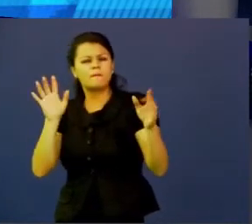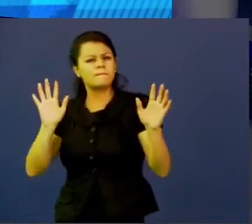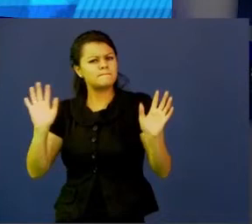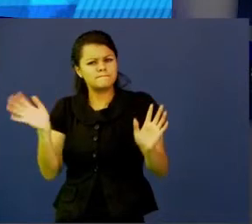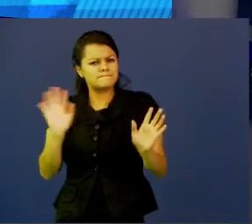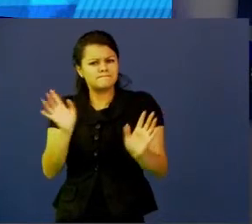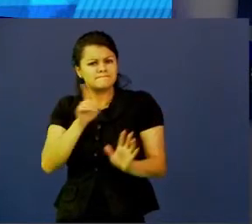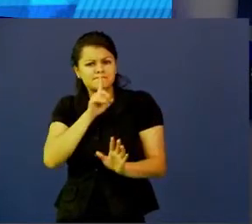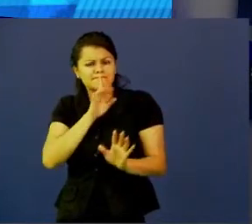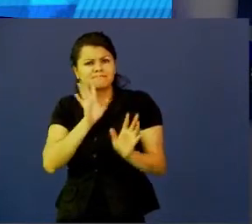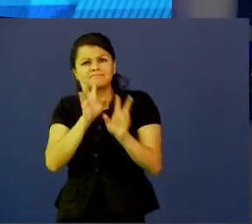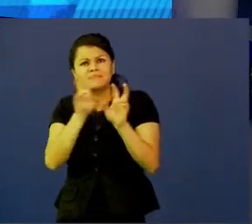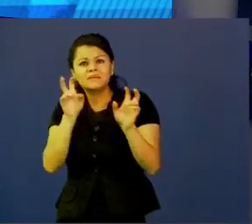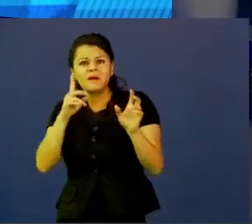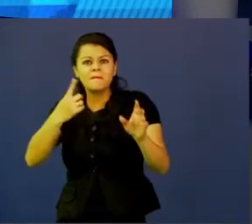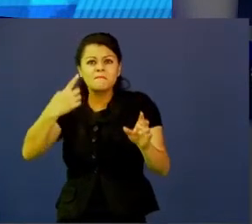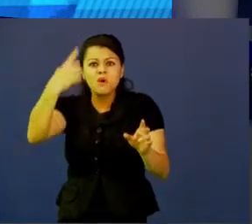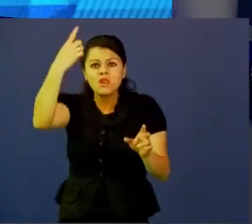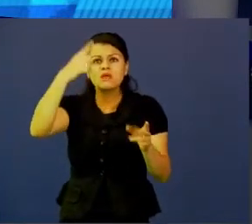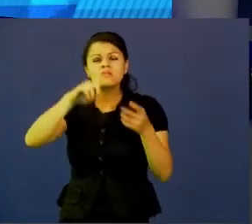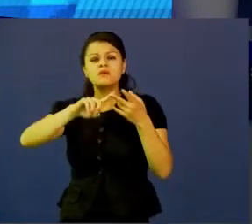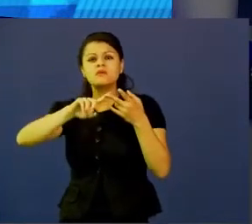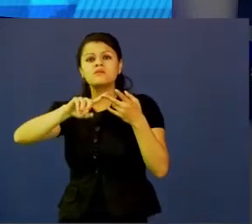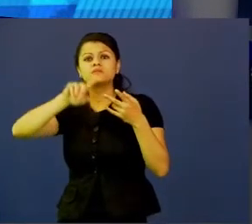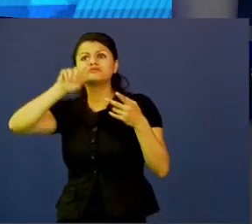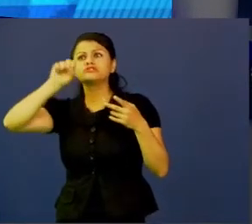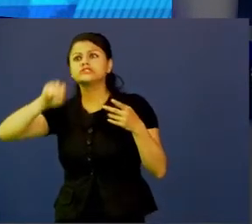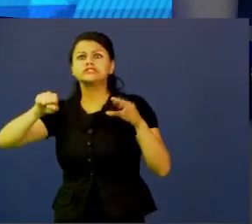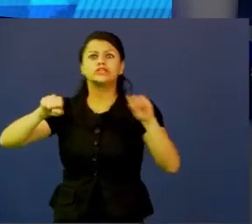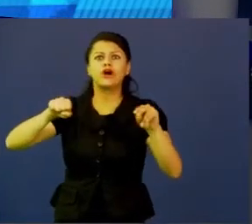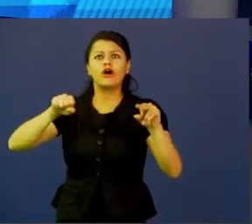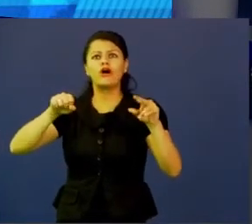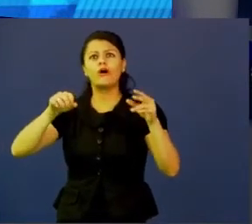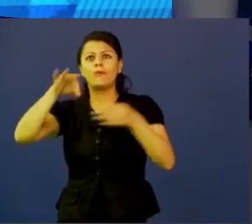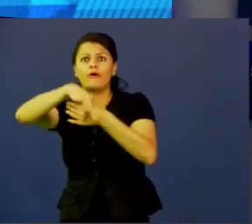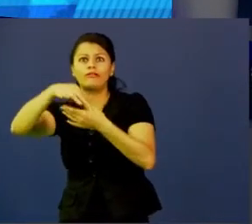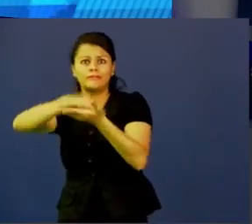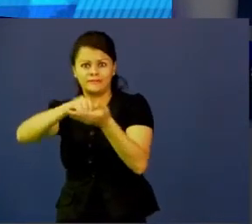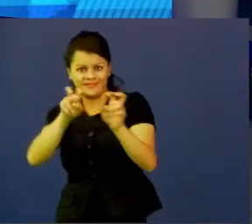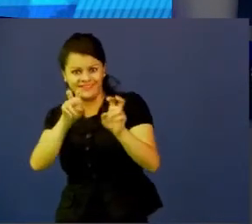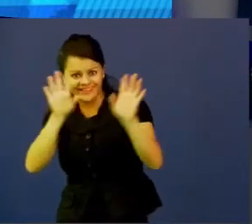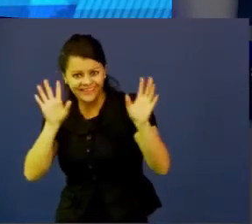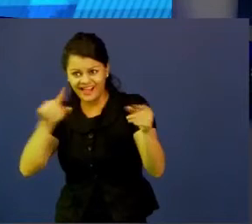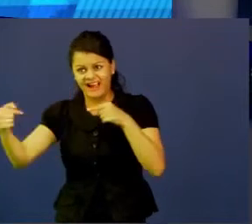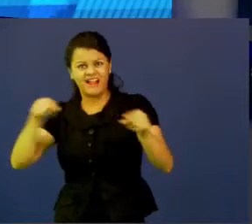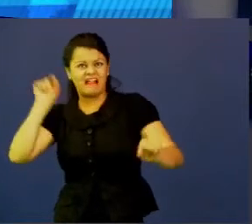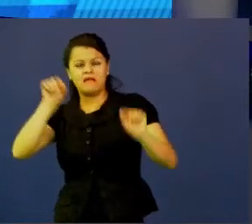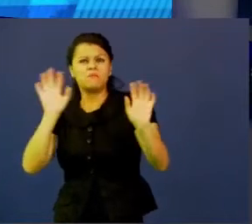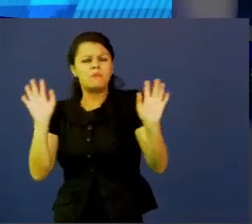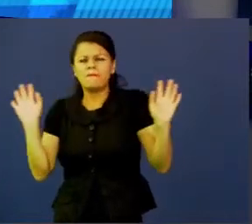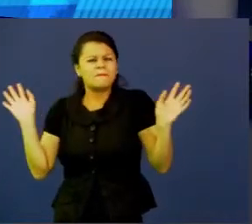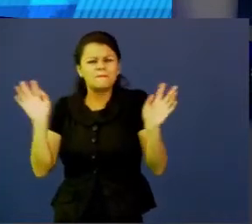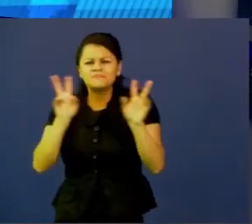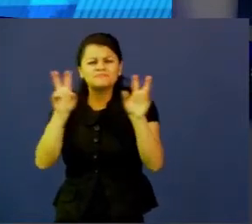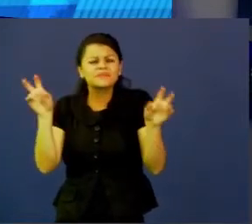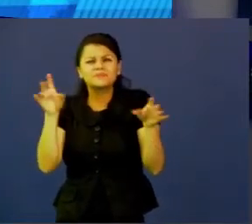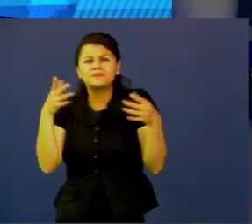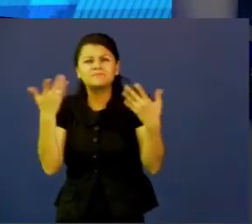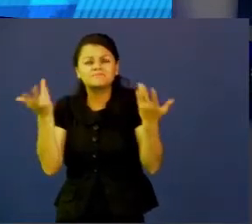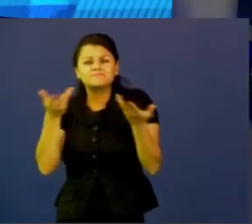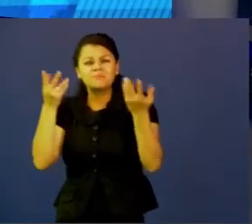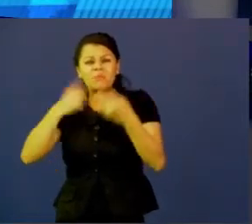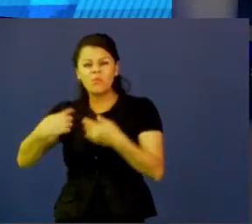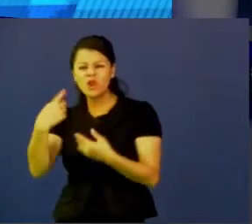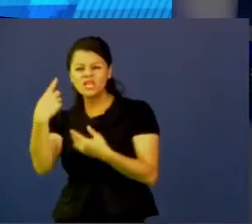un tema político, no estábamos hablando del sí y el no, no estábamos hablando del plebiscito, no estábamos hablando de nada de los asuntos polémicos